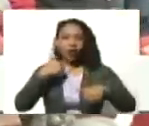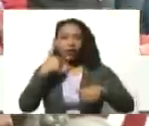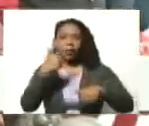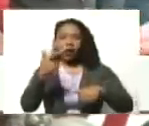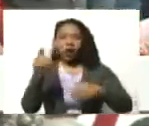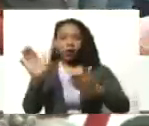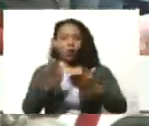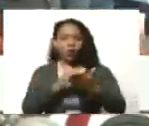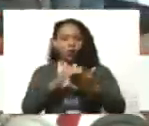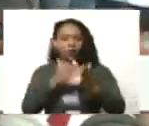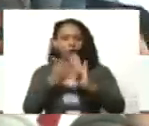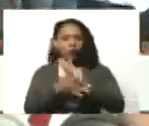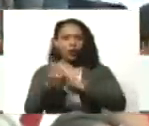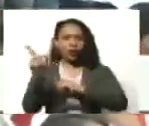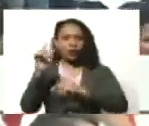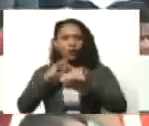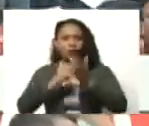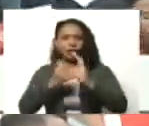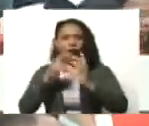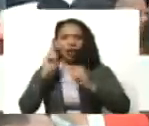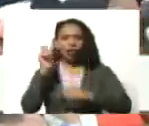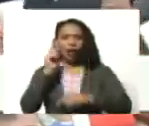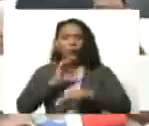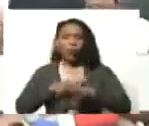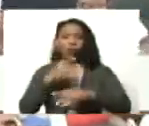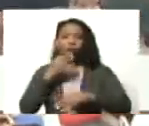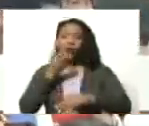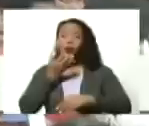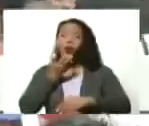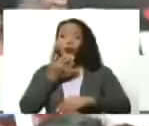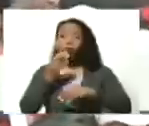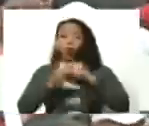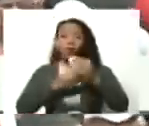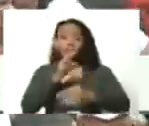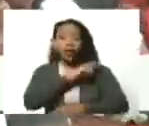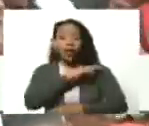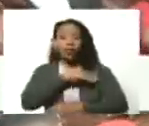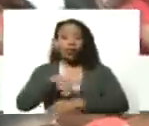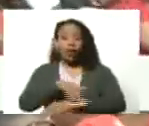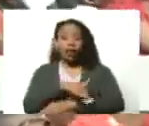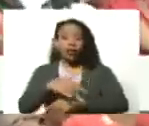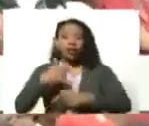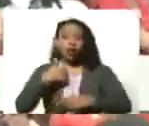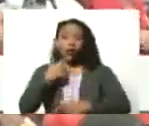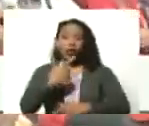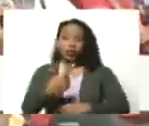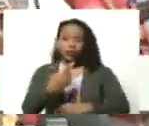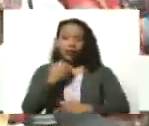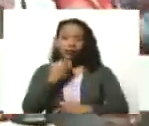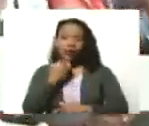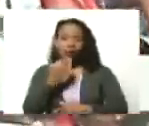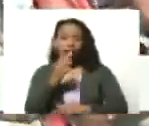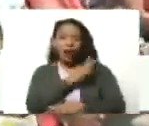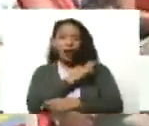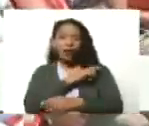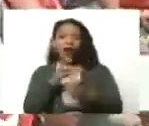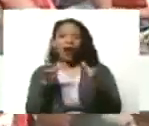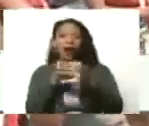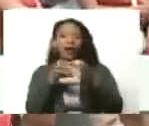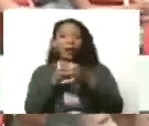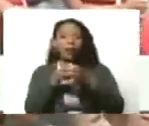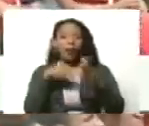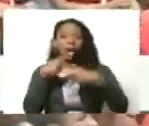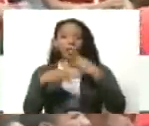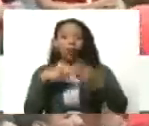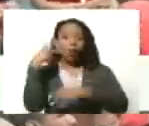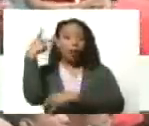del cuaderno, es esa tarea, ¿ves? Porque si lo hace el jefe de calle, mire, yo le voy a decir algo. Jefe, equipo político parroquiales,